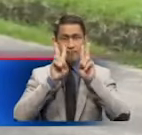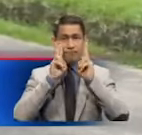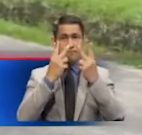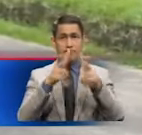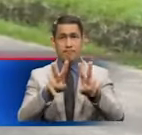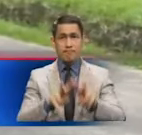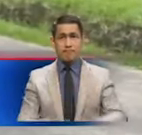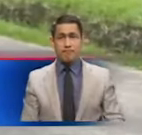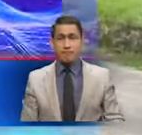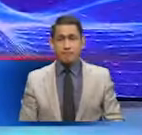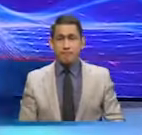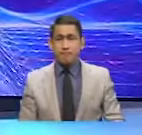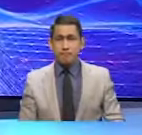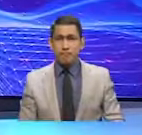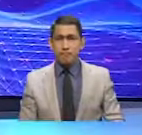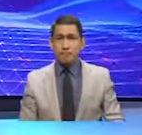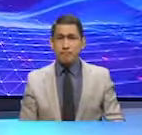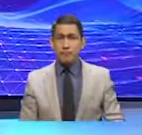sintonía.